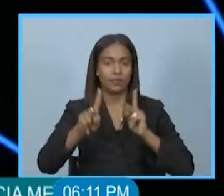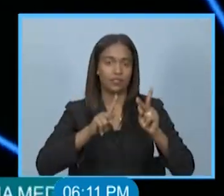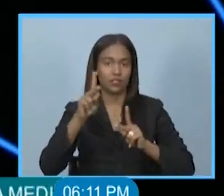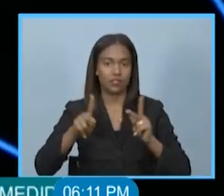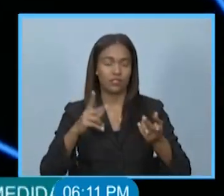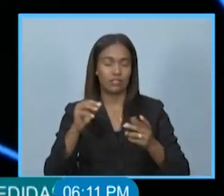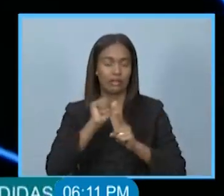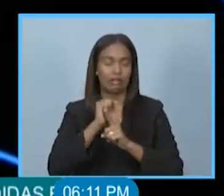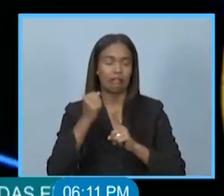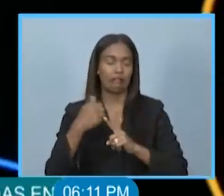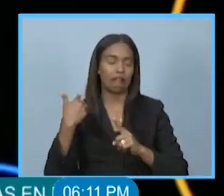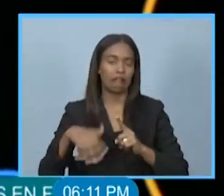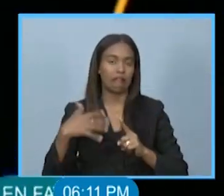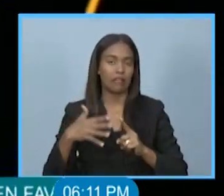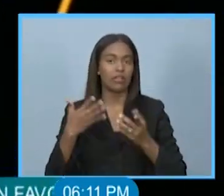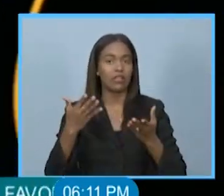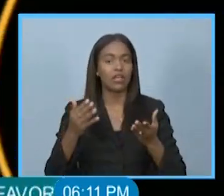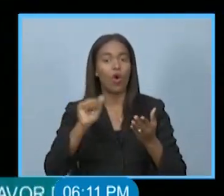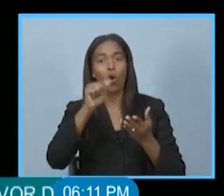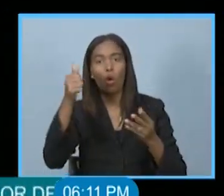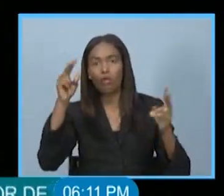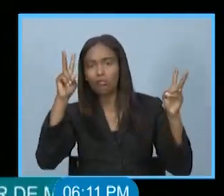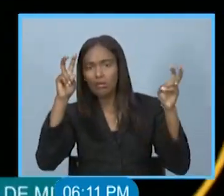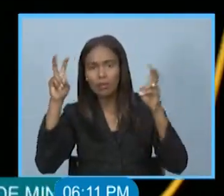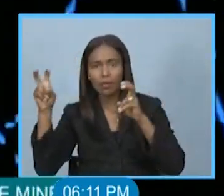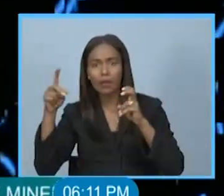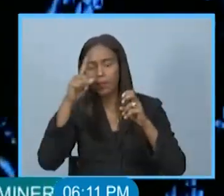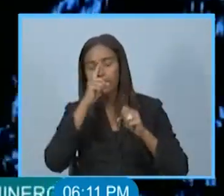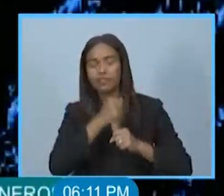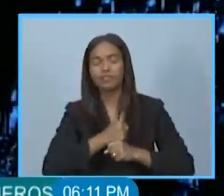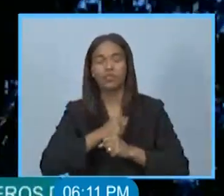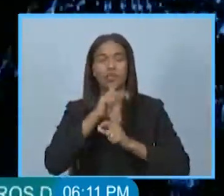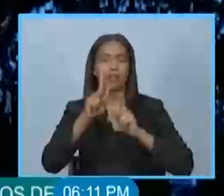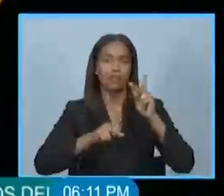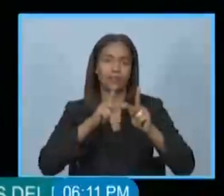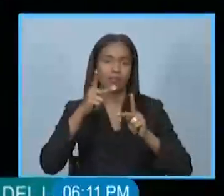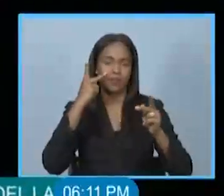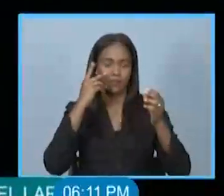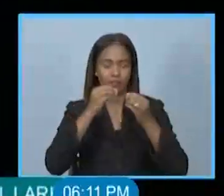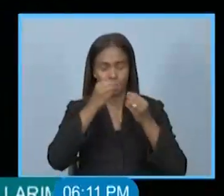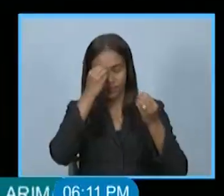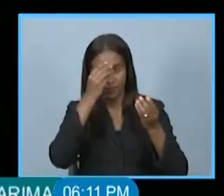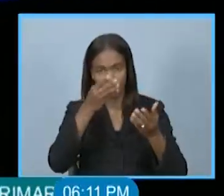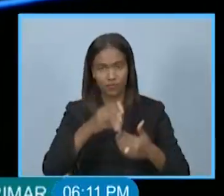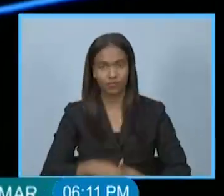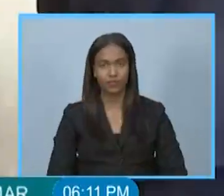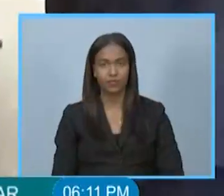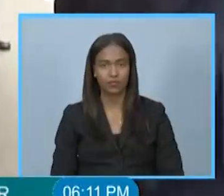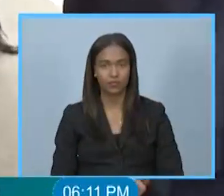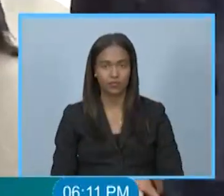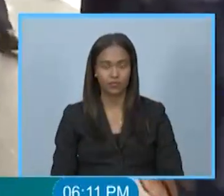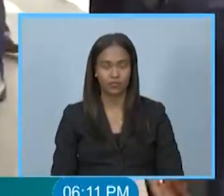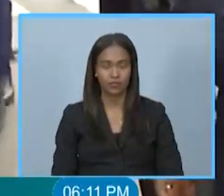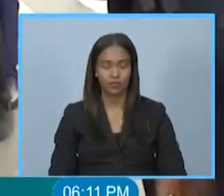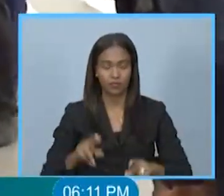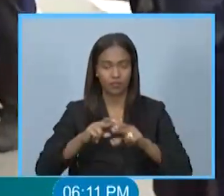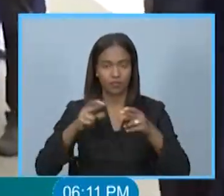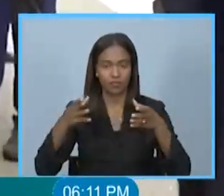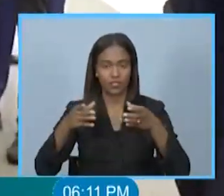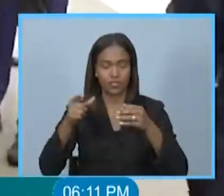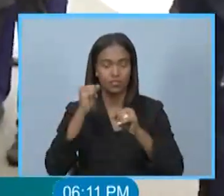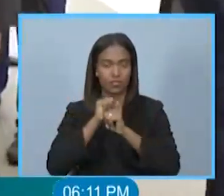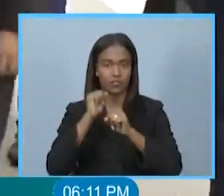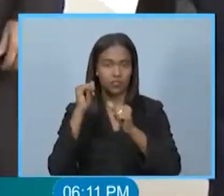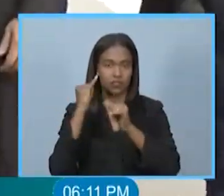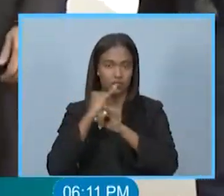una situación también migratoria y otros aspectos sobre la Seguridad Ciudadana Así que vamos a ver la historia de inmediato el encuentro con los